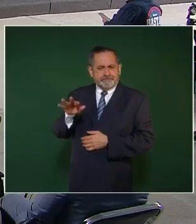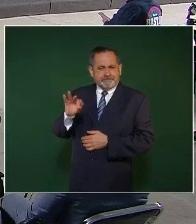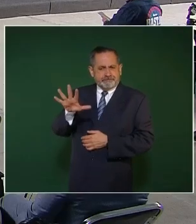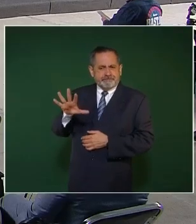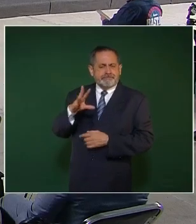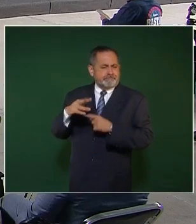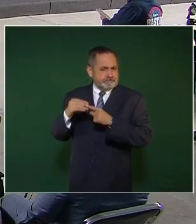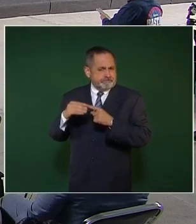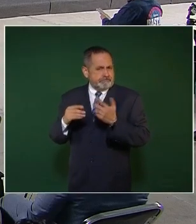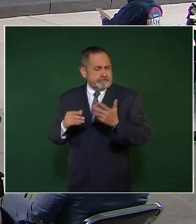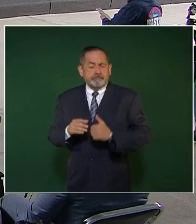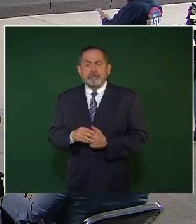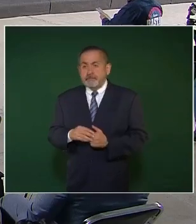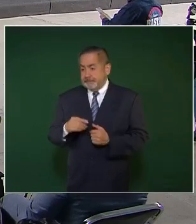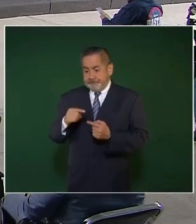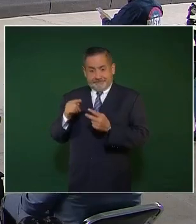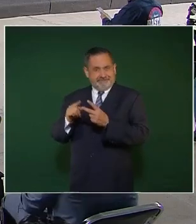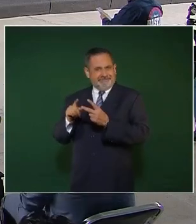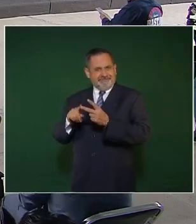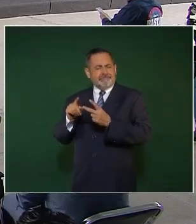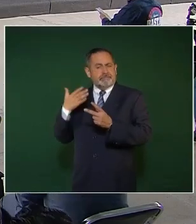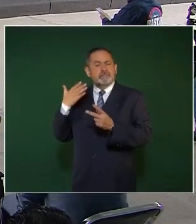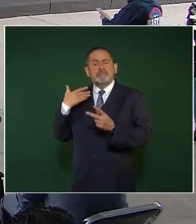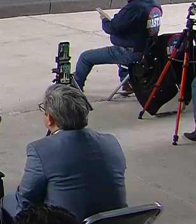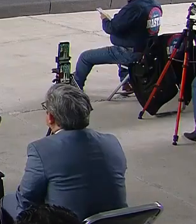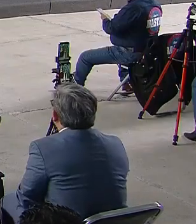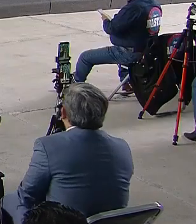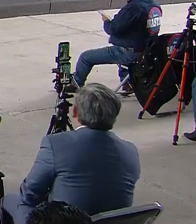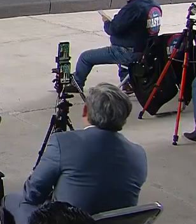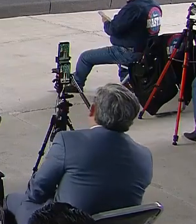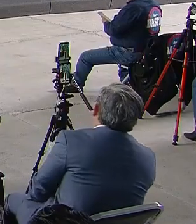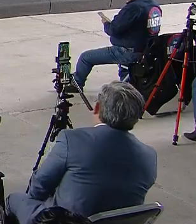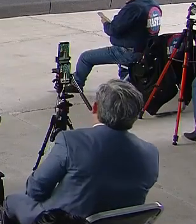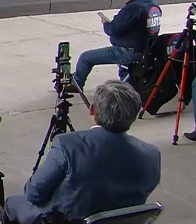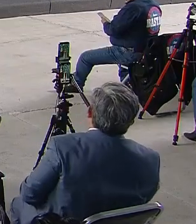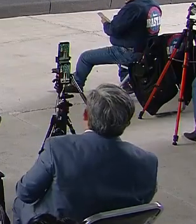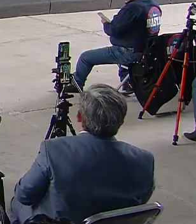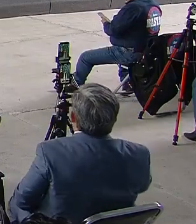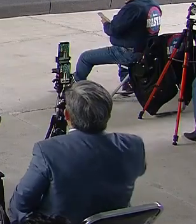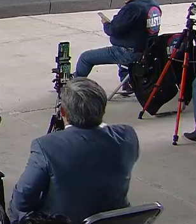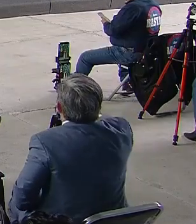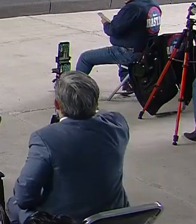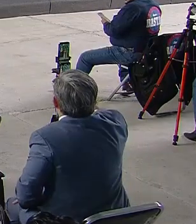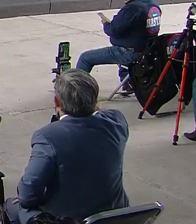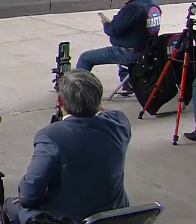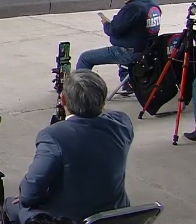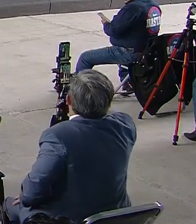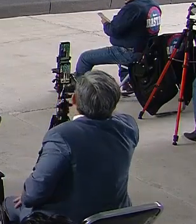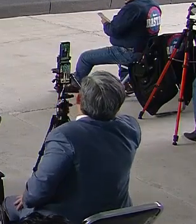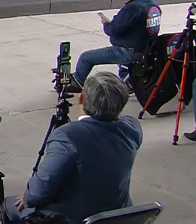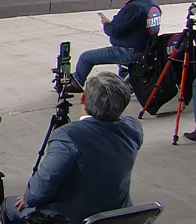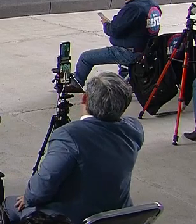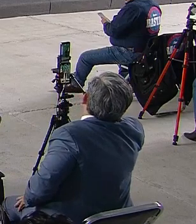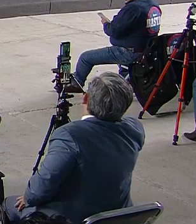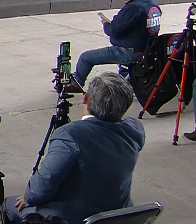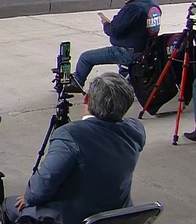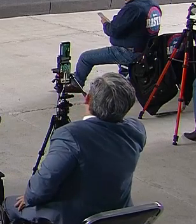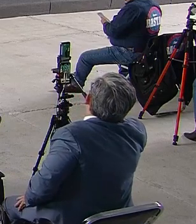24.45 pesos. Este último será el único que para la semana, que en esta semana tendrá un